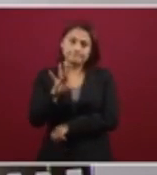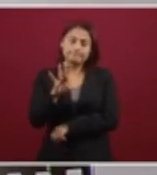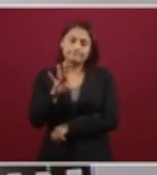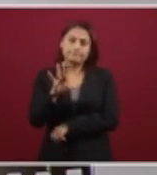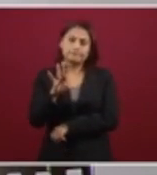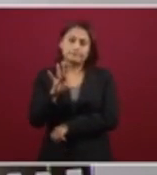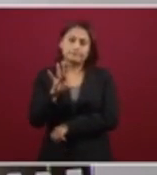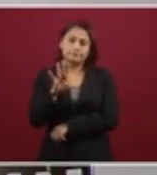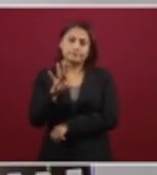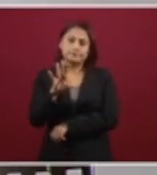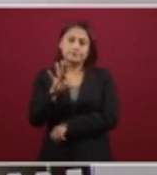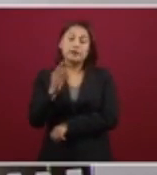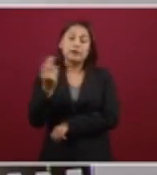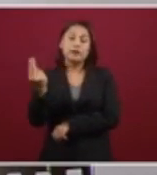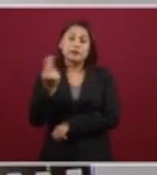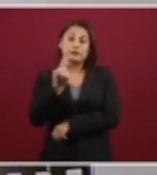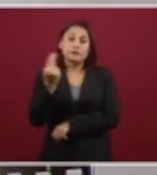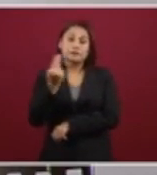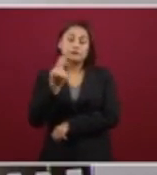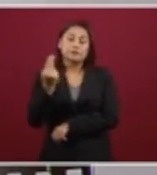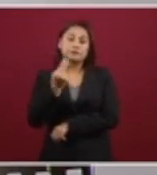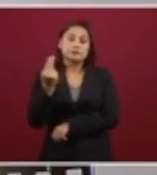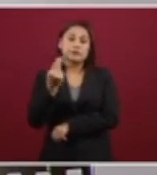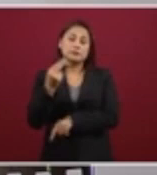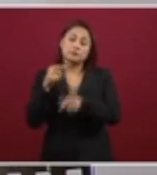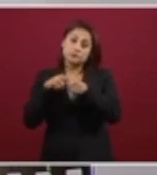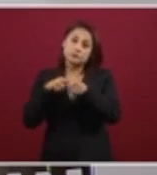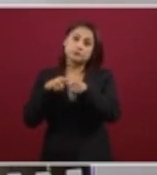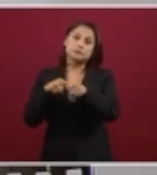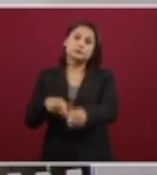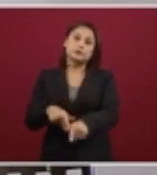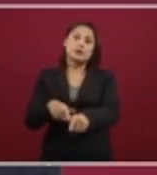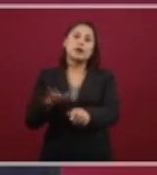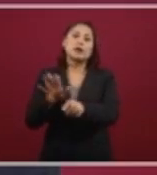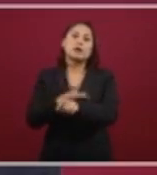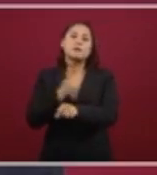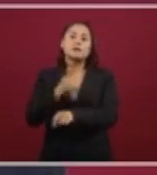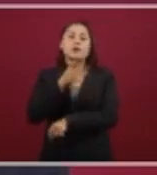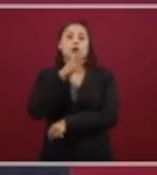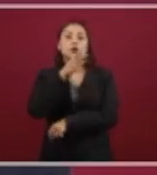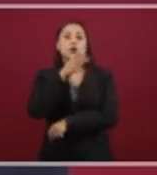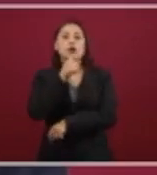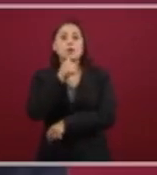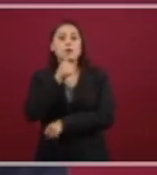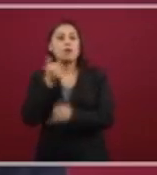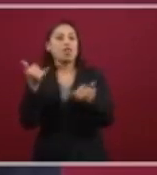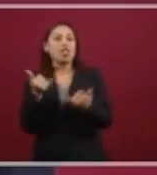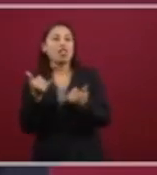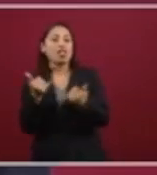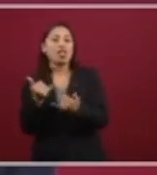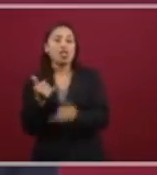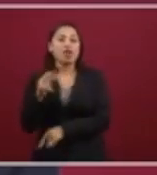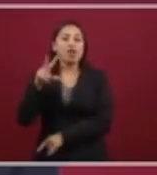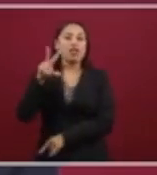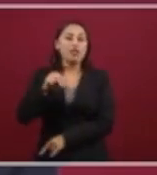todo lo que se ha conseguido. Así como no ha resultado la panacea,